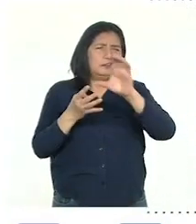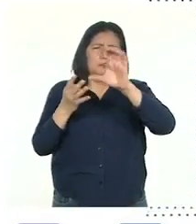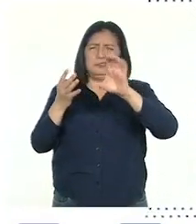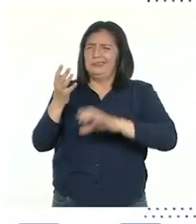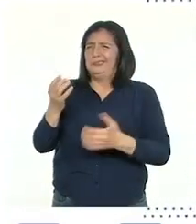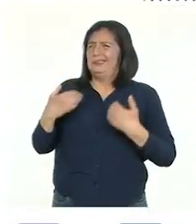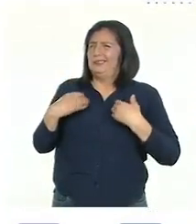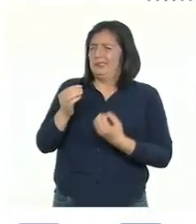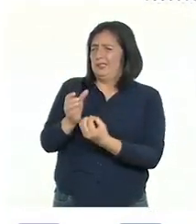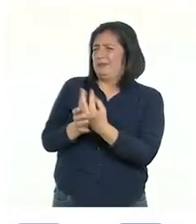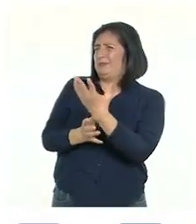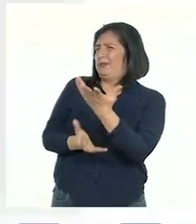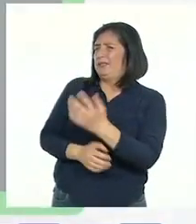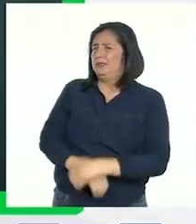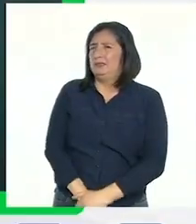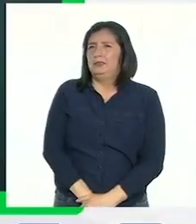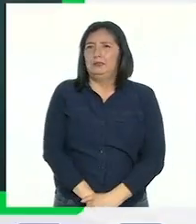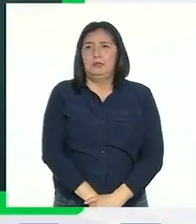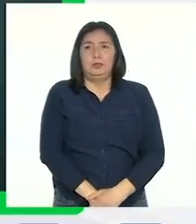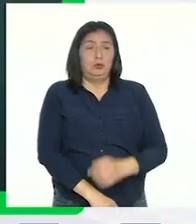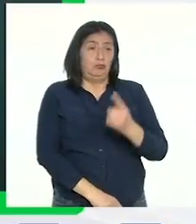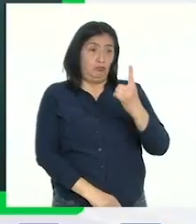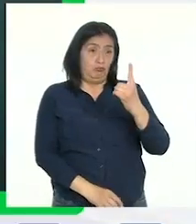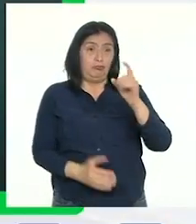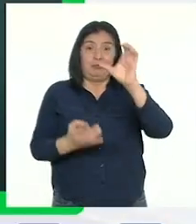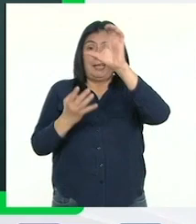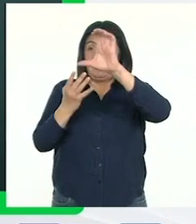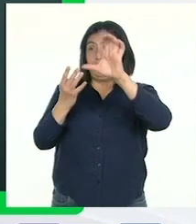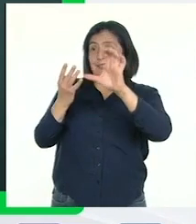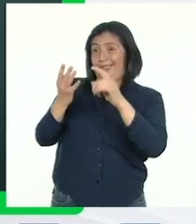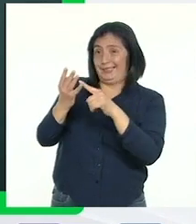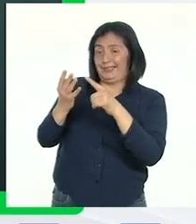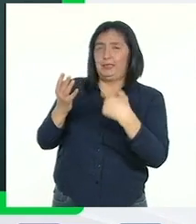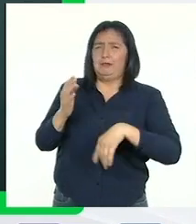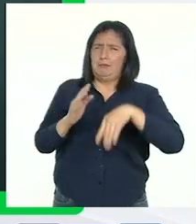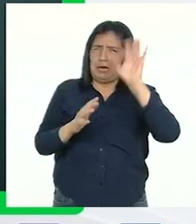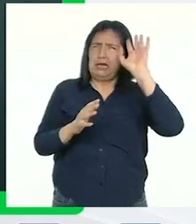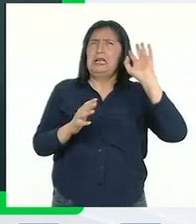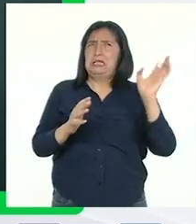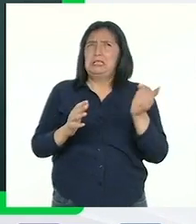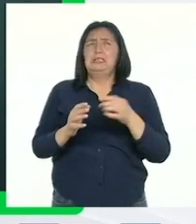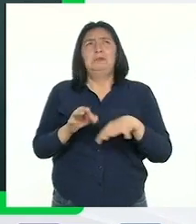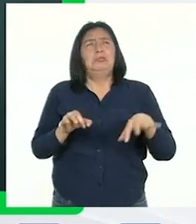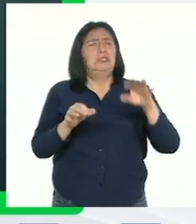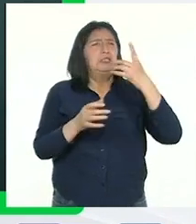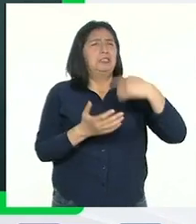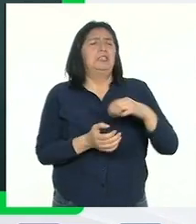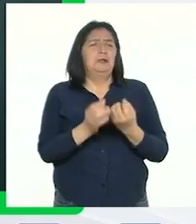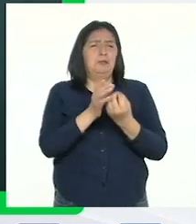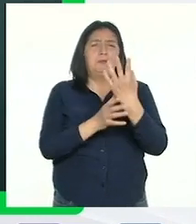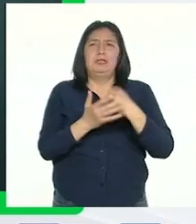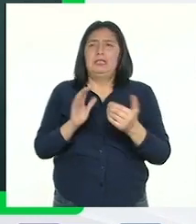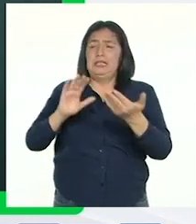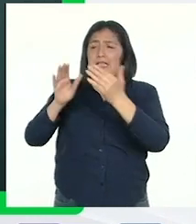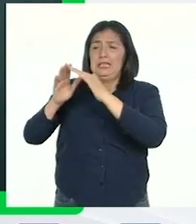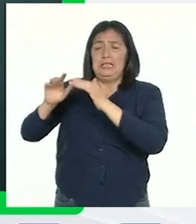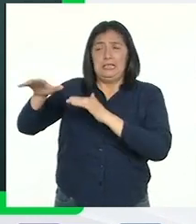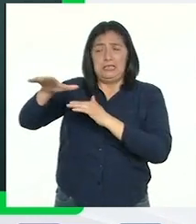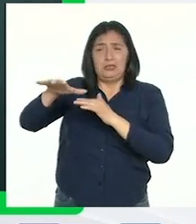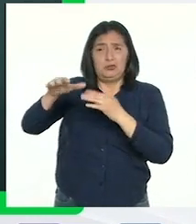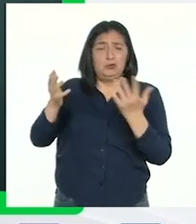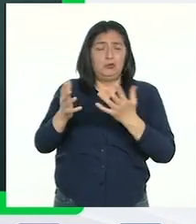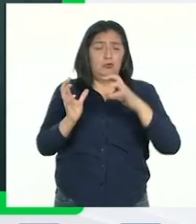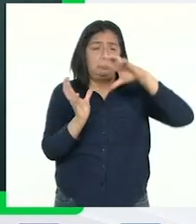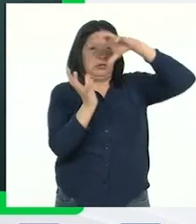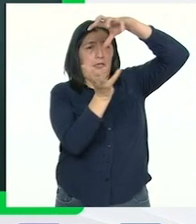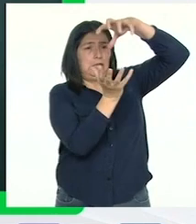la primavera? Una de las características más generales que posee la primavera es que en las ciudades situadas en el